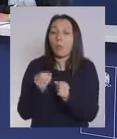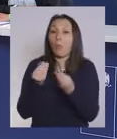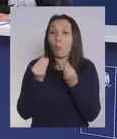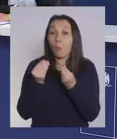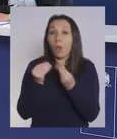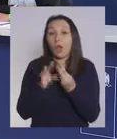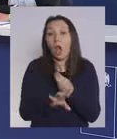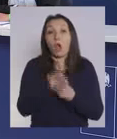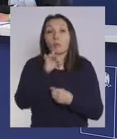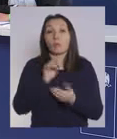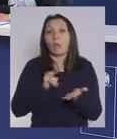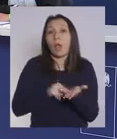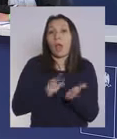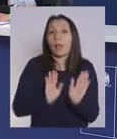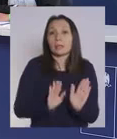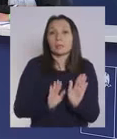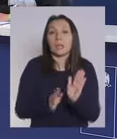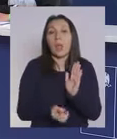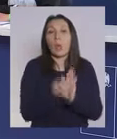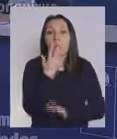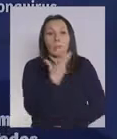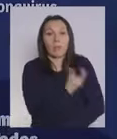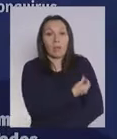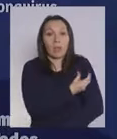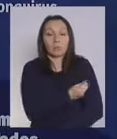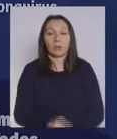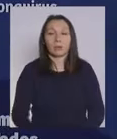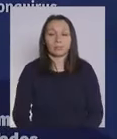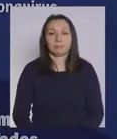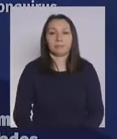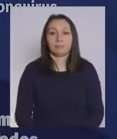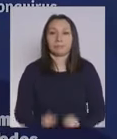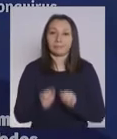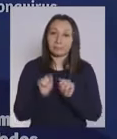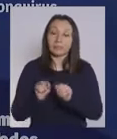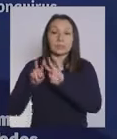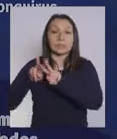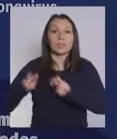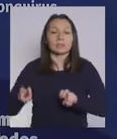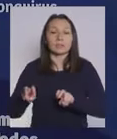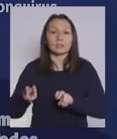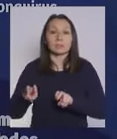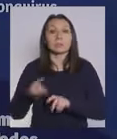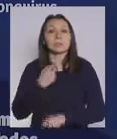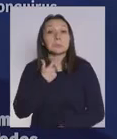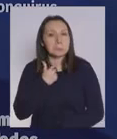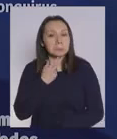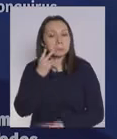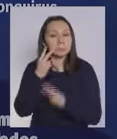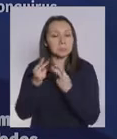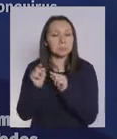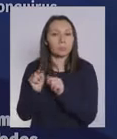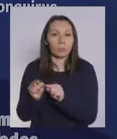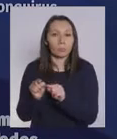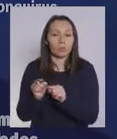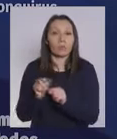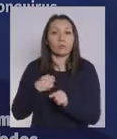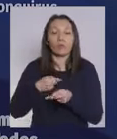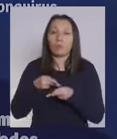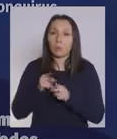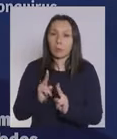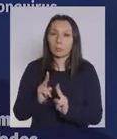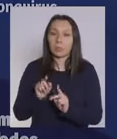buena alternativa mientras no tengamos una vacuna? Esta es una investigación muy interesante y voy a